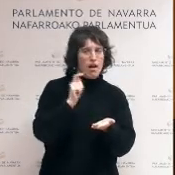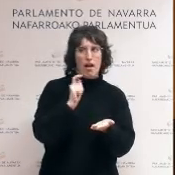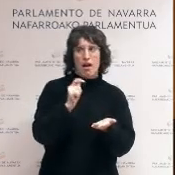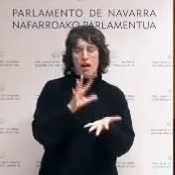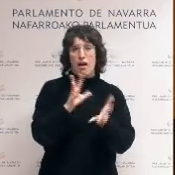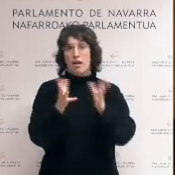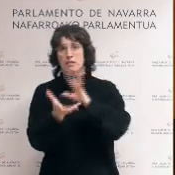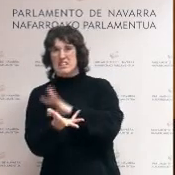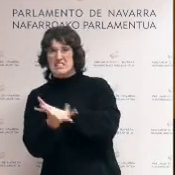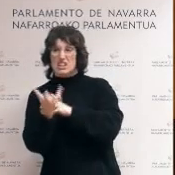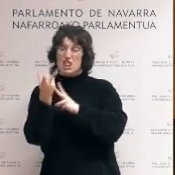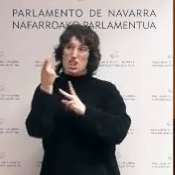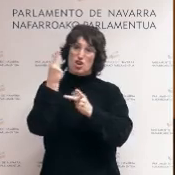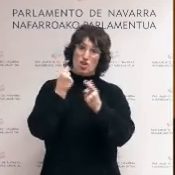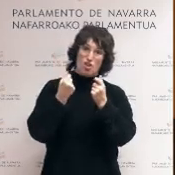el